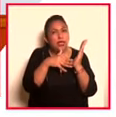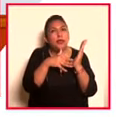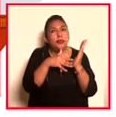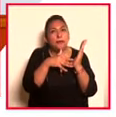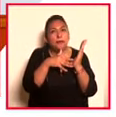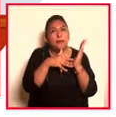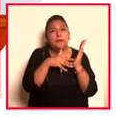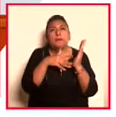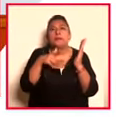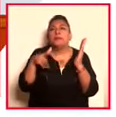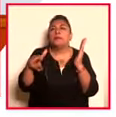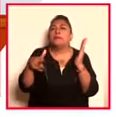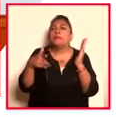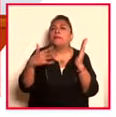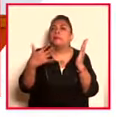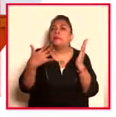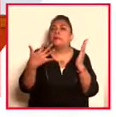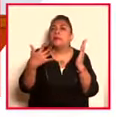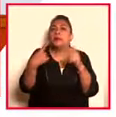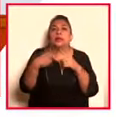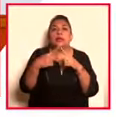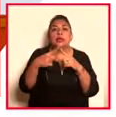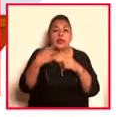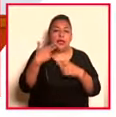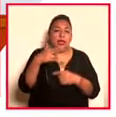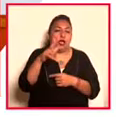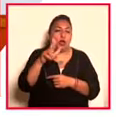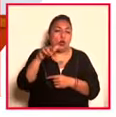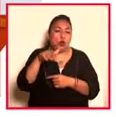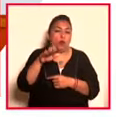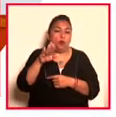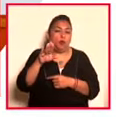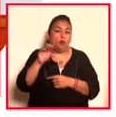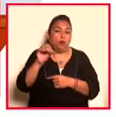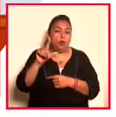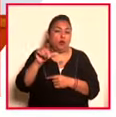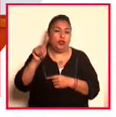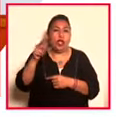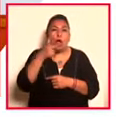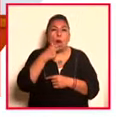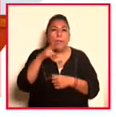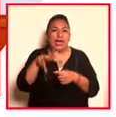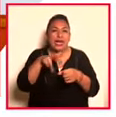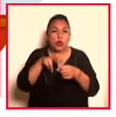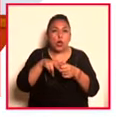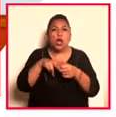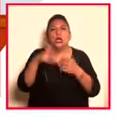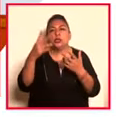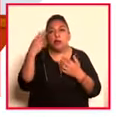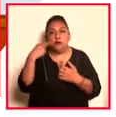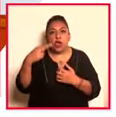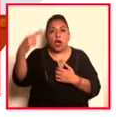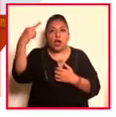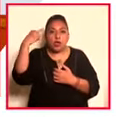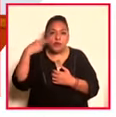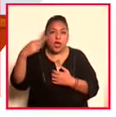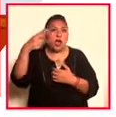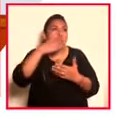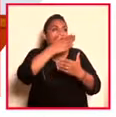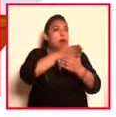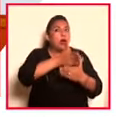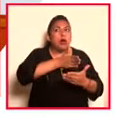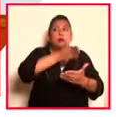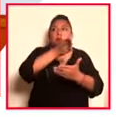este de Humboldt, del naturalista que recorrió tantos campos,